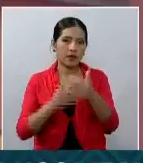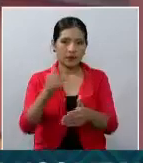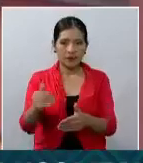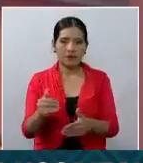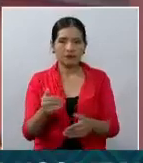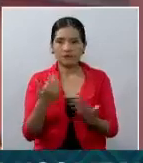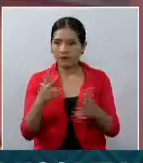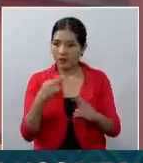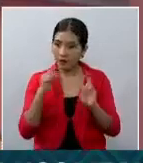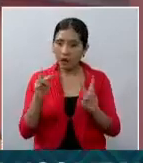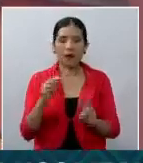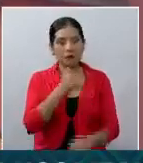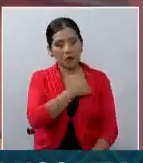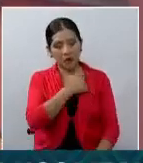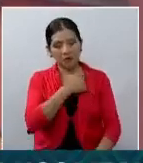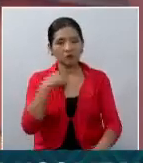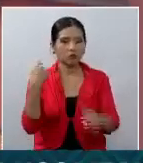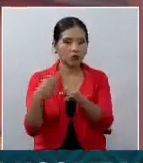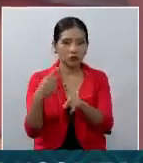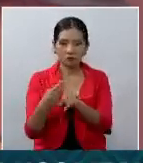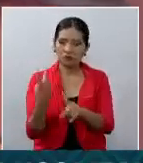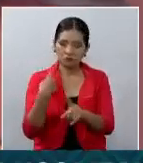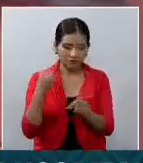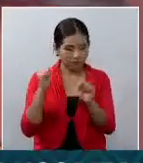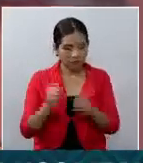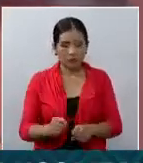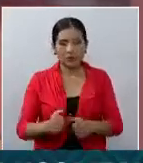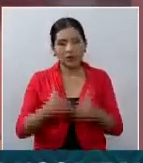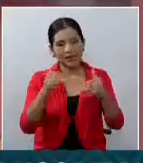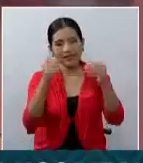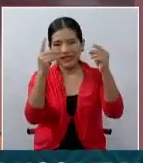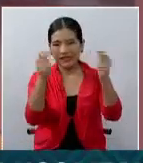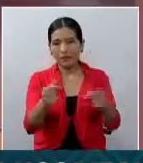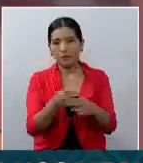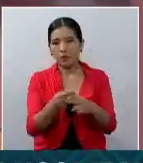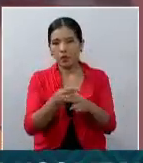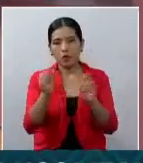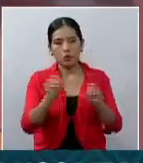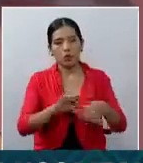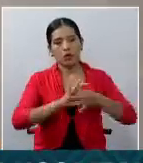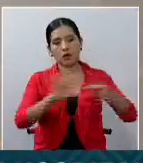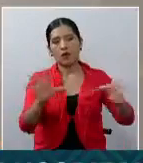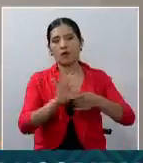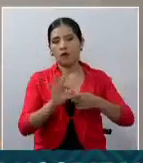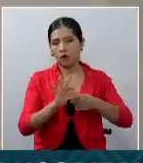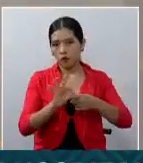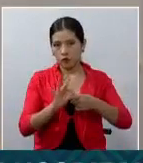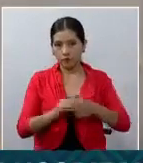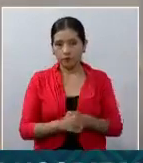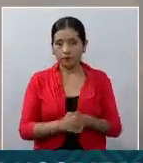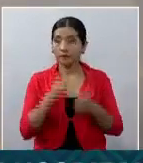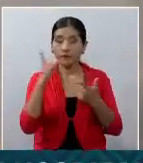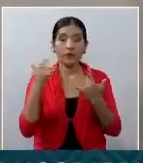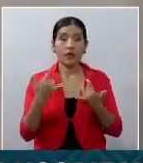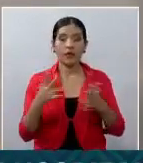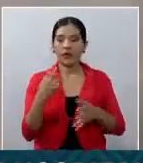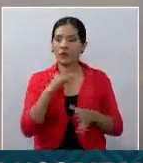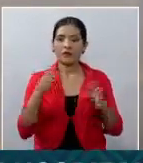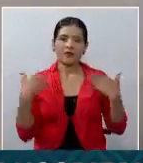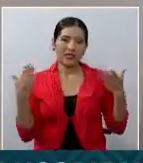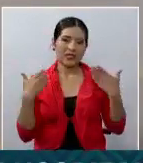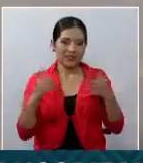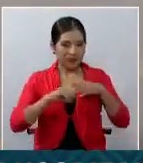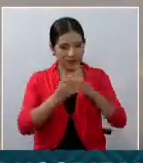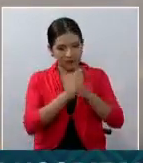lo que esa actitud va garantizando que este hospital lo más pronto posible se ponga en funcionamiento y muy contentos porque ya vamos a dar inicio